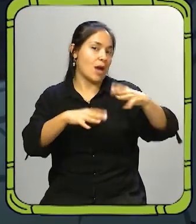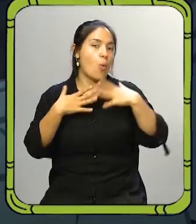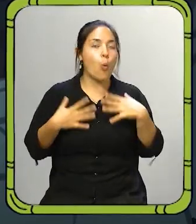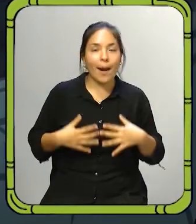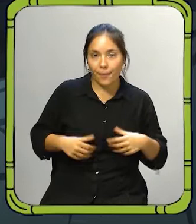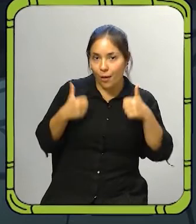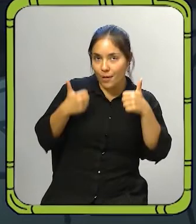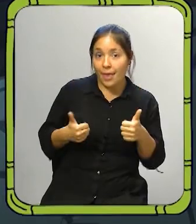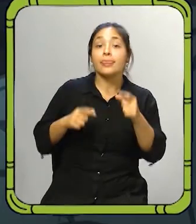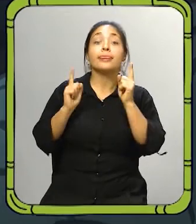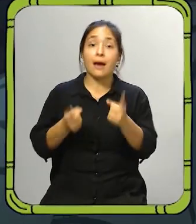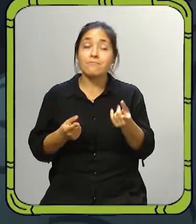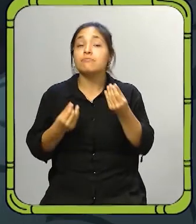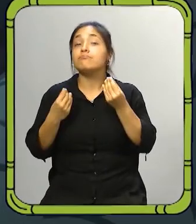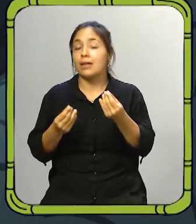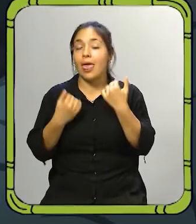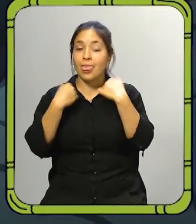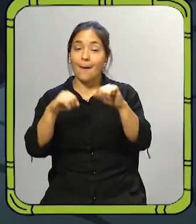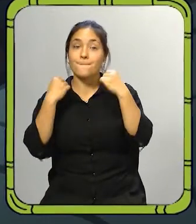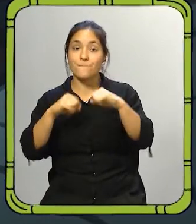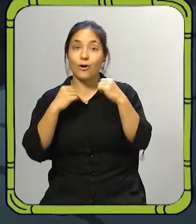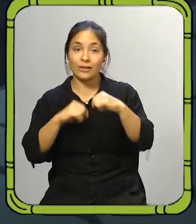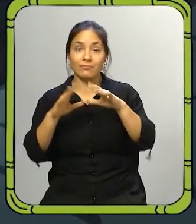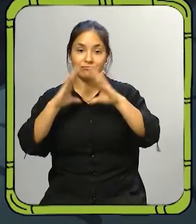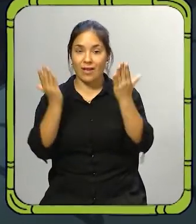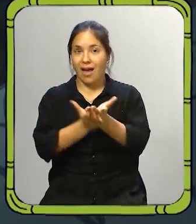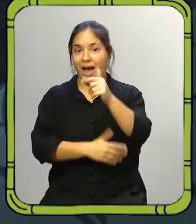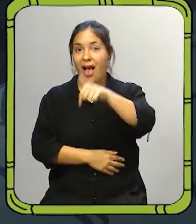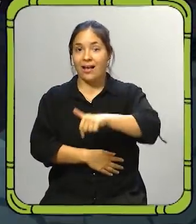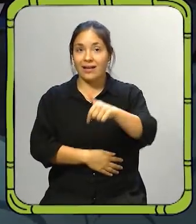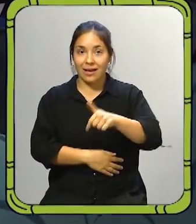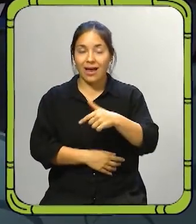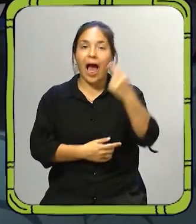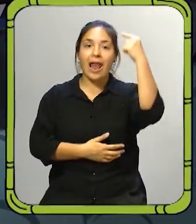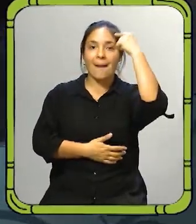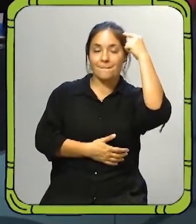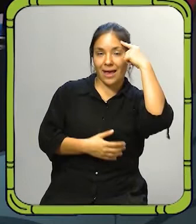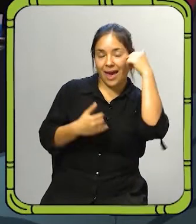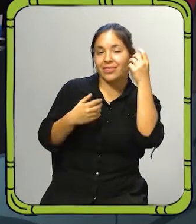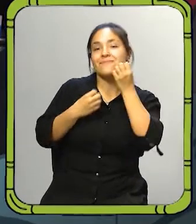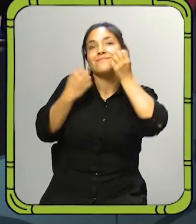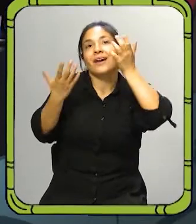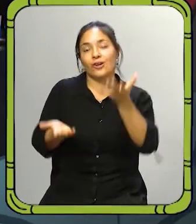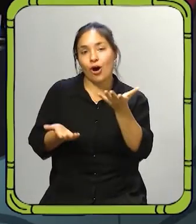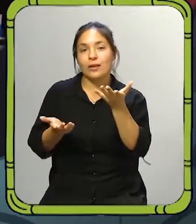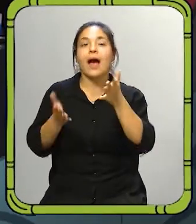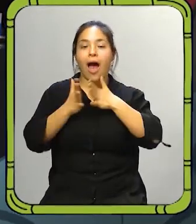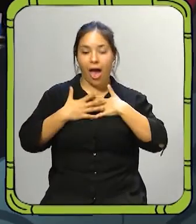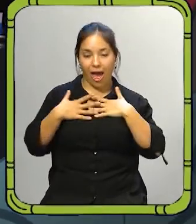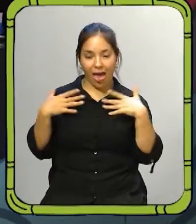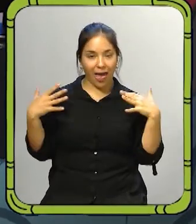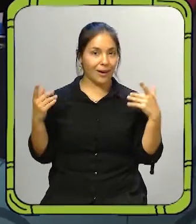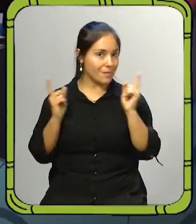al cuerpo, sino que también los deportes acá en la Tierra hacen bien a la mente y al alma, porque los terrícolas tienen